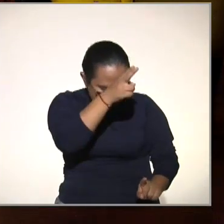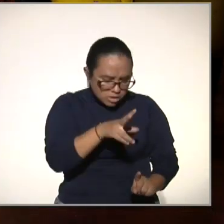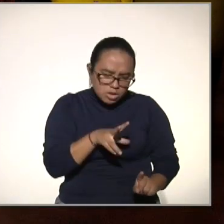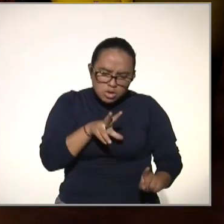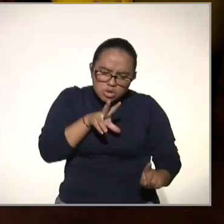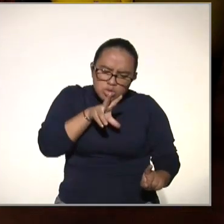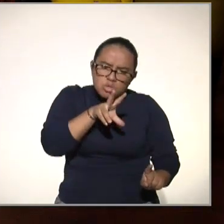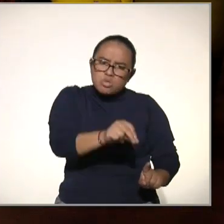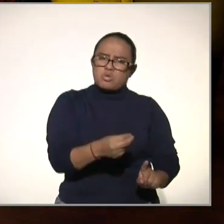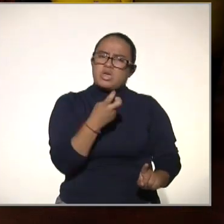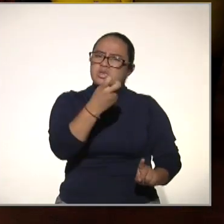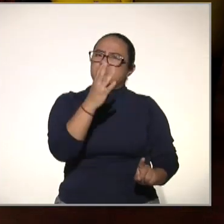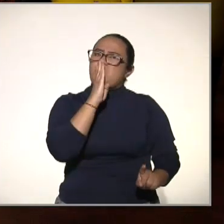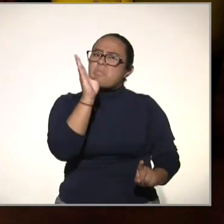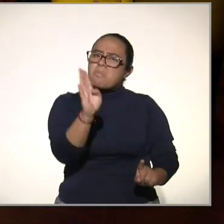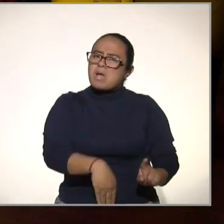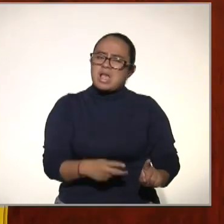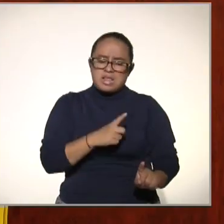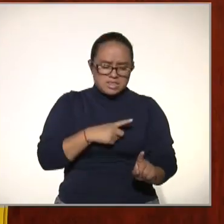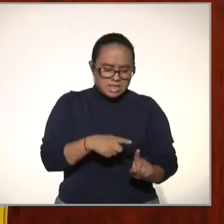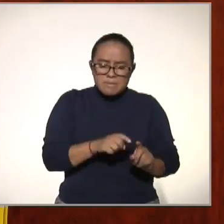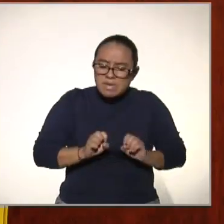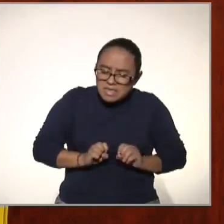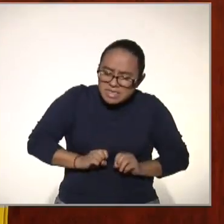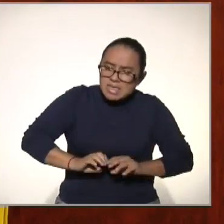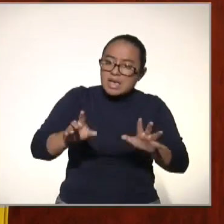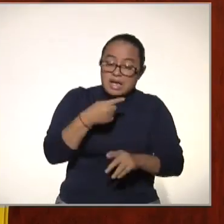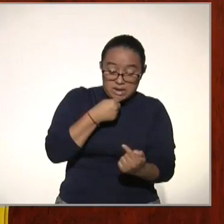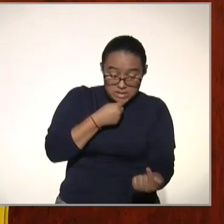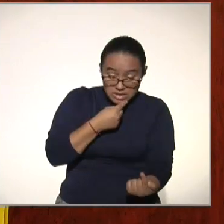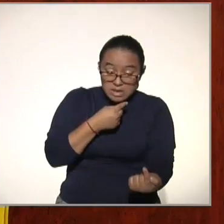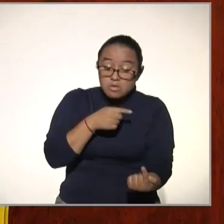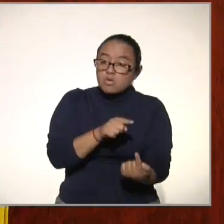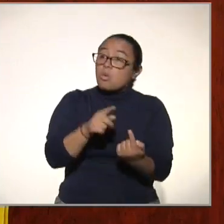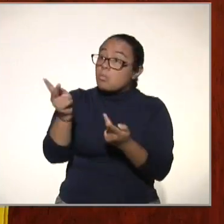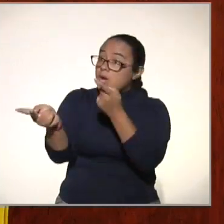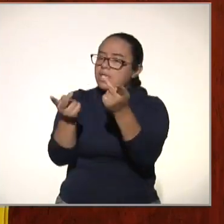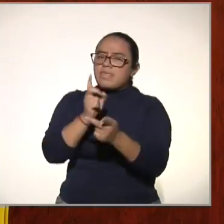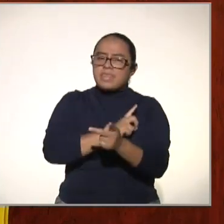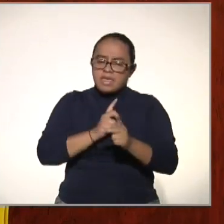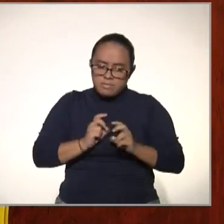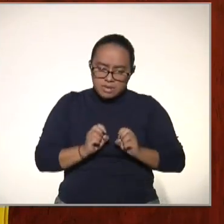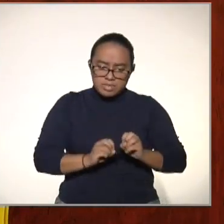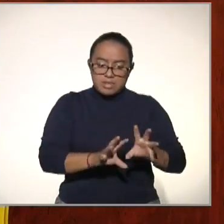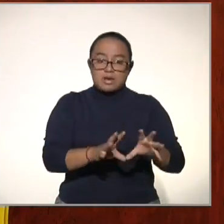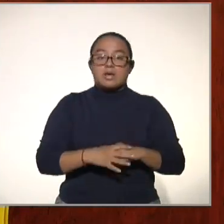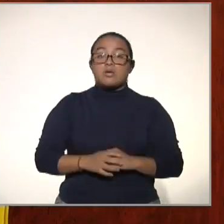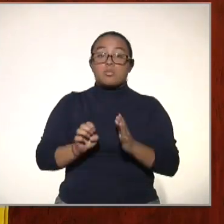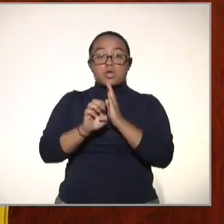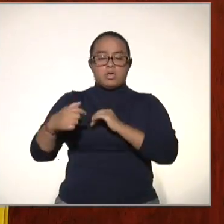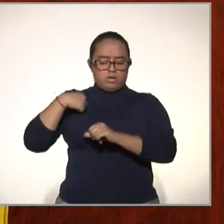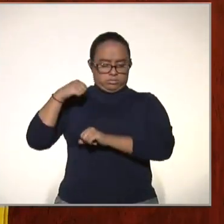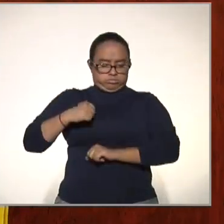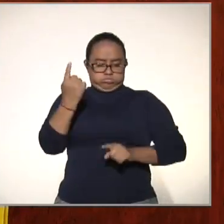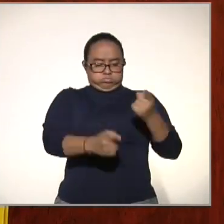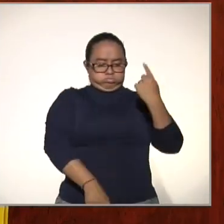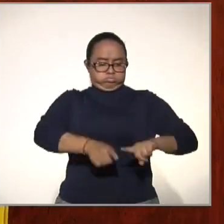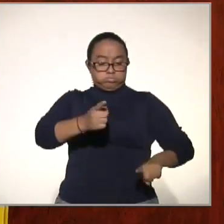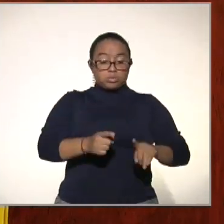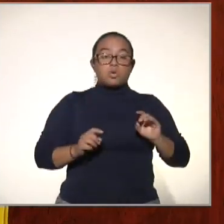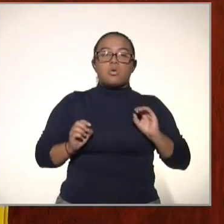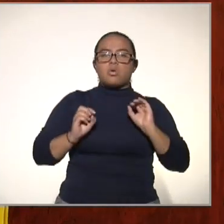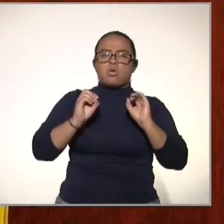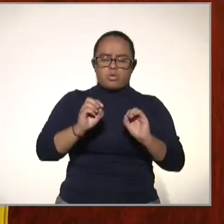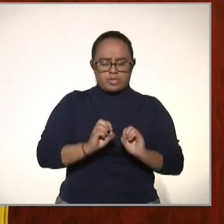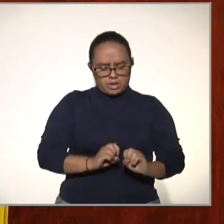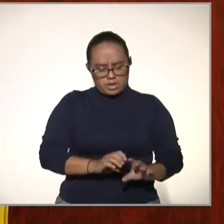hacen más libres. Dejemos que las personas puedan desarrollarse y acompañar. Una cosa es el autoritarismo y otra cosa es ser autoridad. A